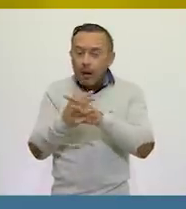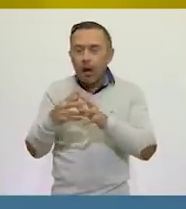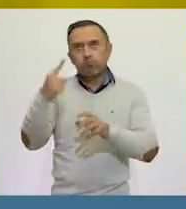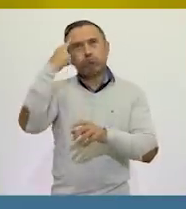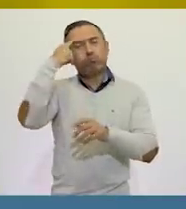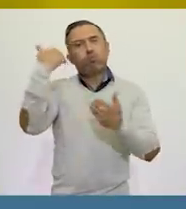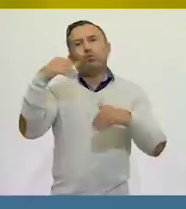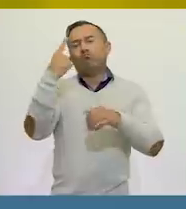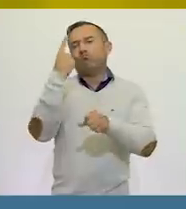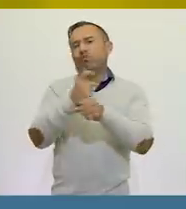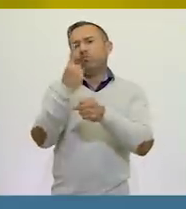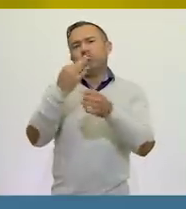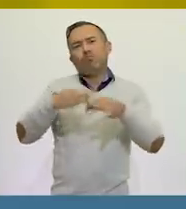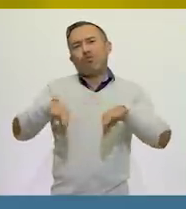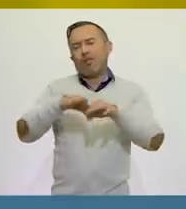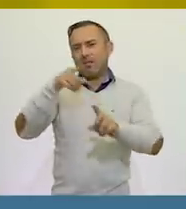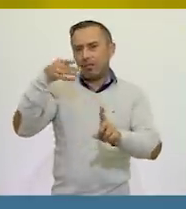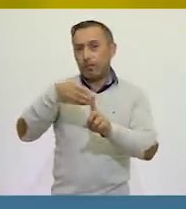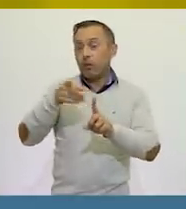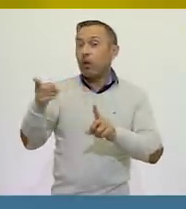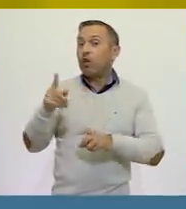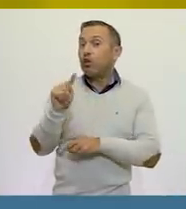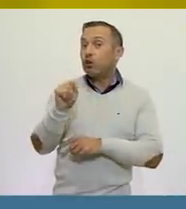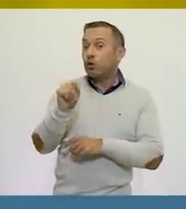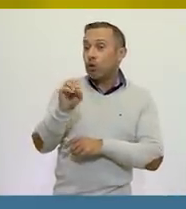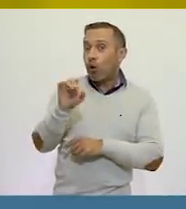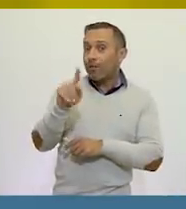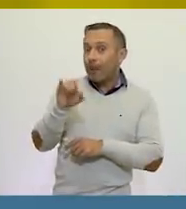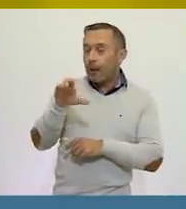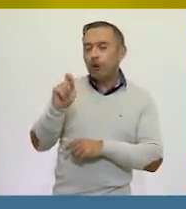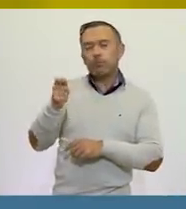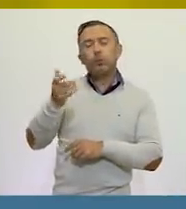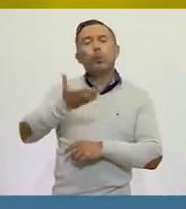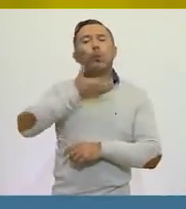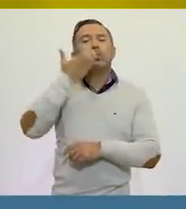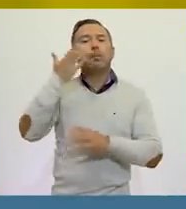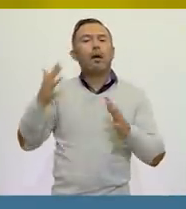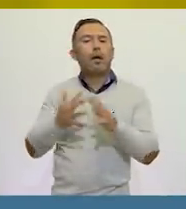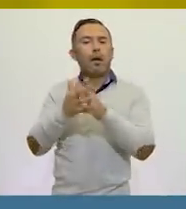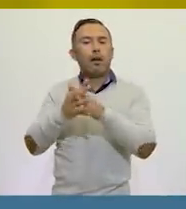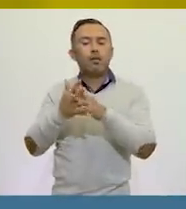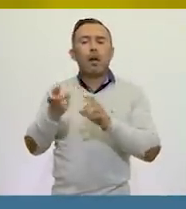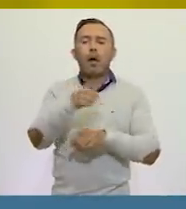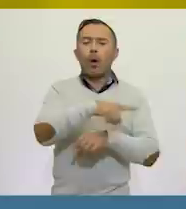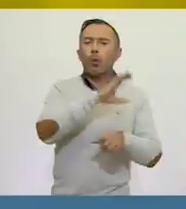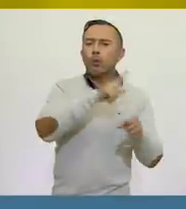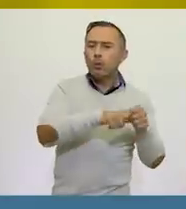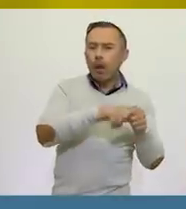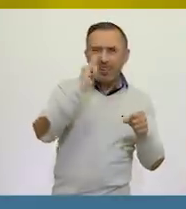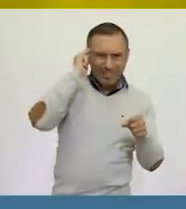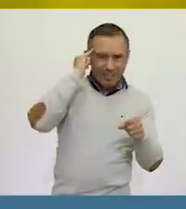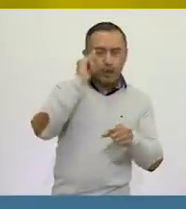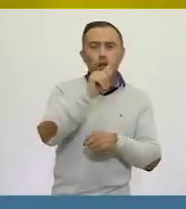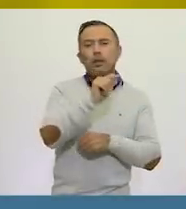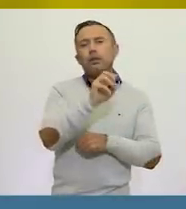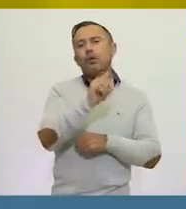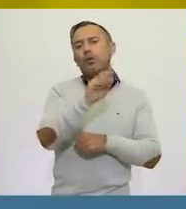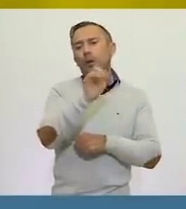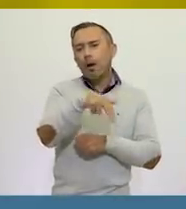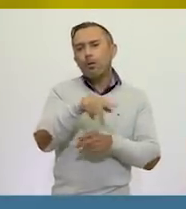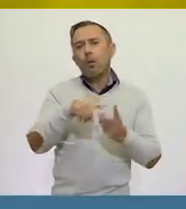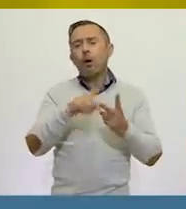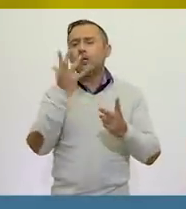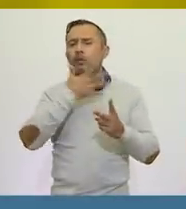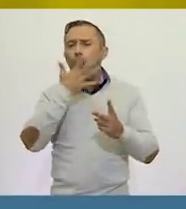Los toltecas fueron un pueblo guerrero que, a diferencia de culturas como la teotihuacana o la zapoteca, tenían una